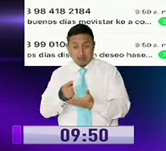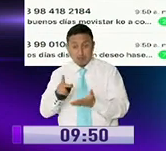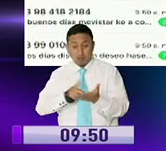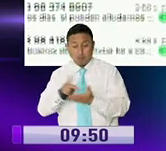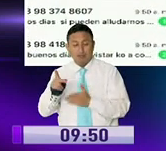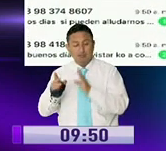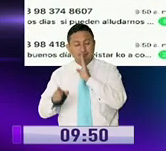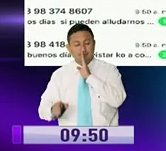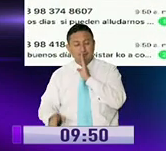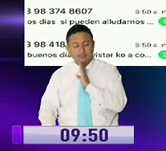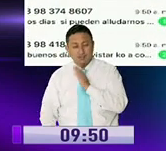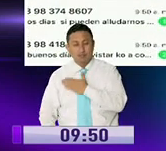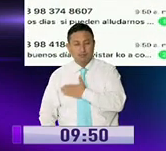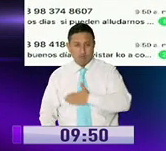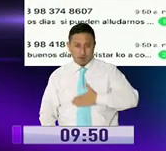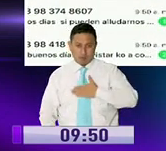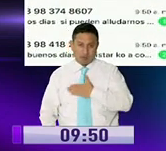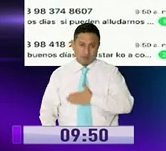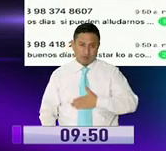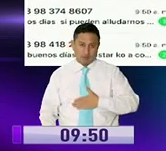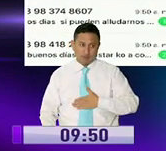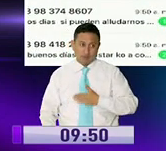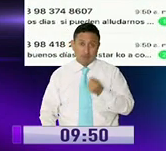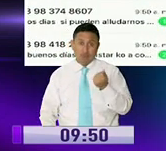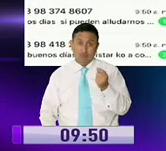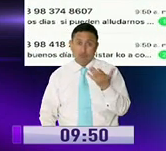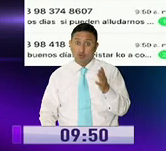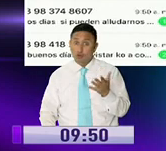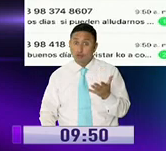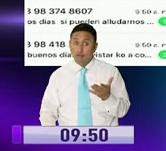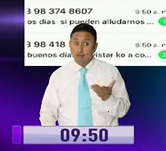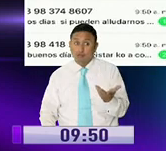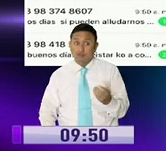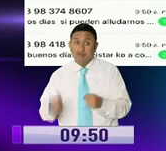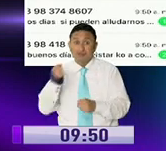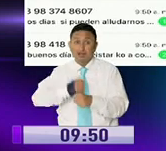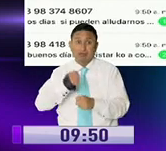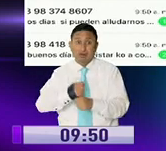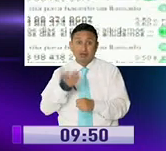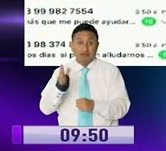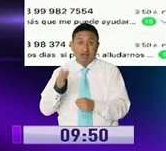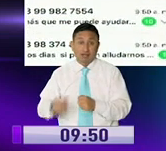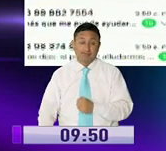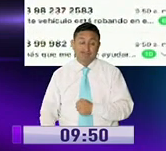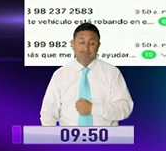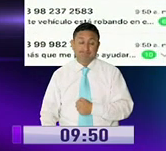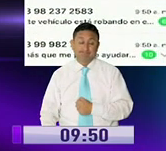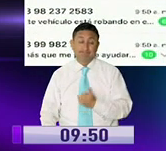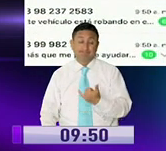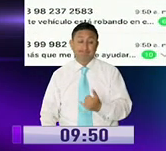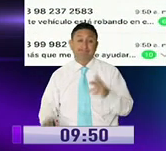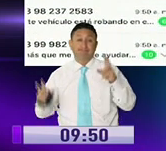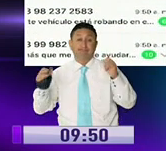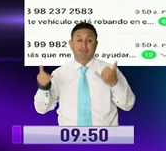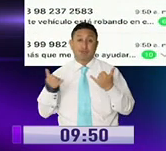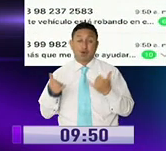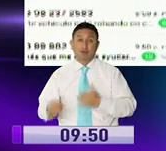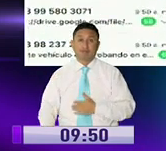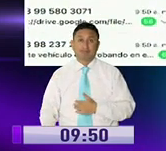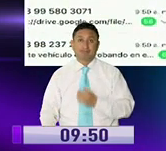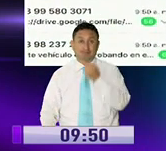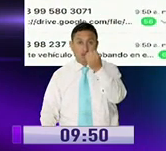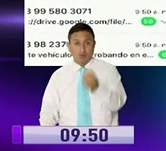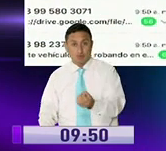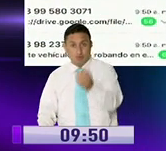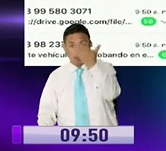de paciencia también, porque no hay liquidez. O sea, no se ha trabajado. Eso, ese es el tema que tienen. Buenos días,